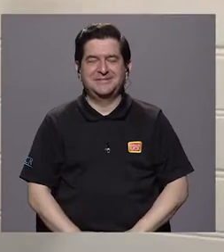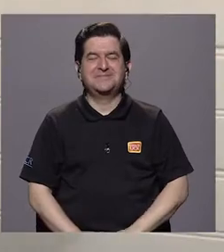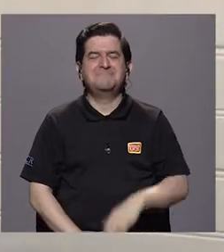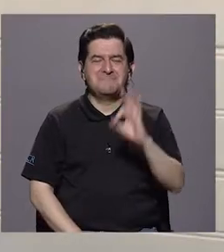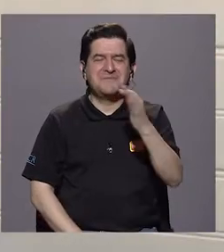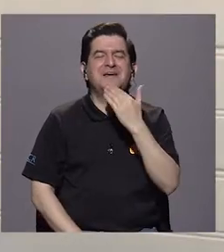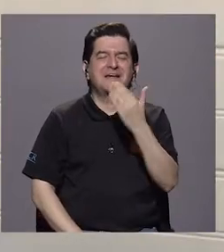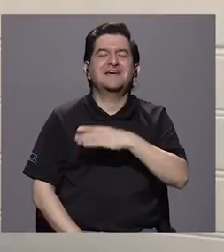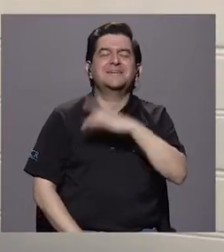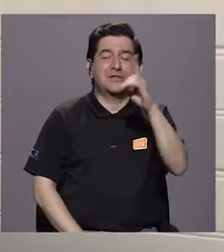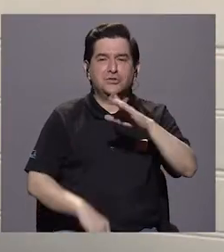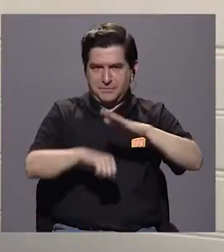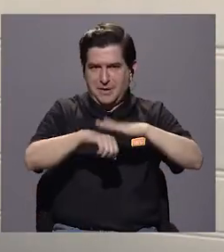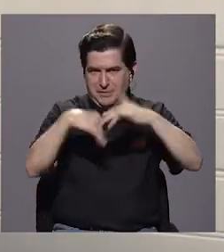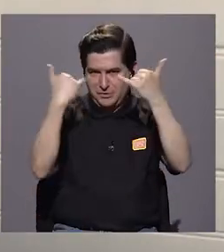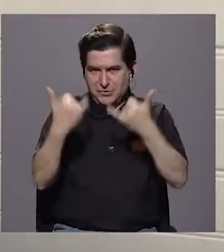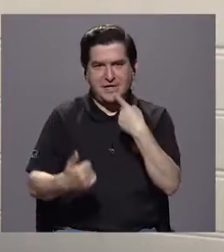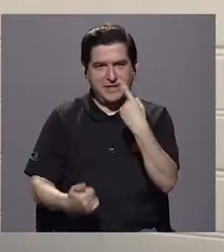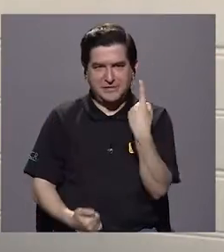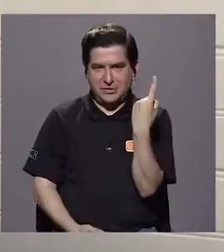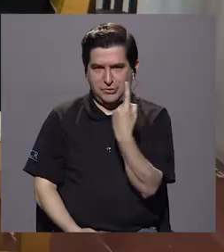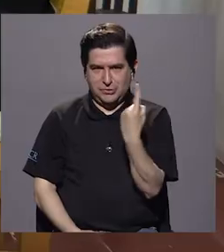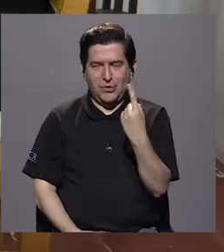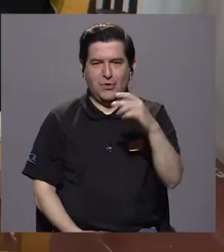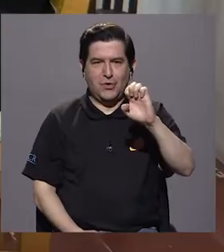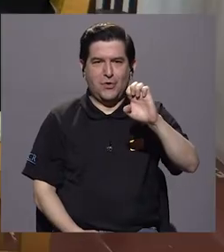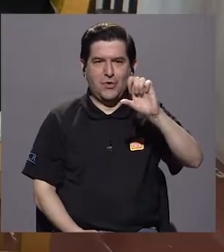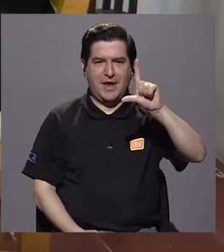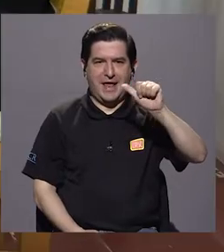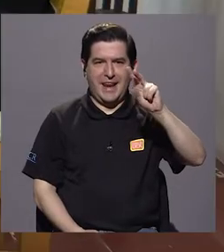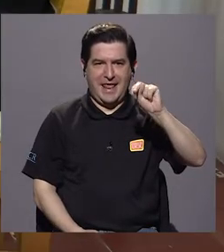Ya estoy autorizado por decirle Elena, entonces. Okay. Vea,